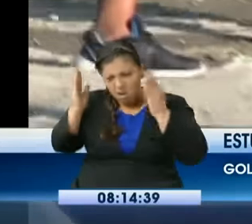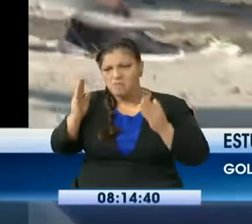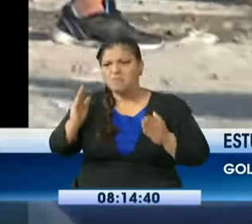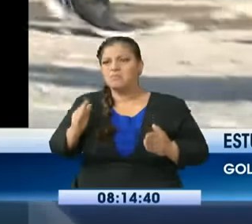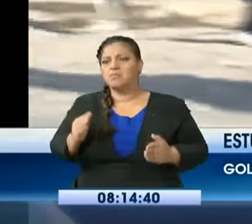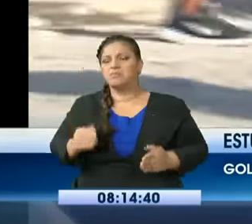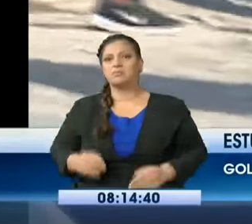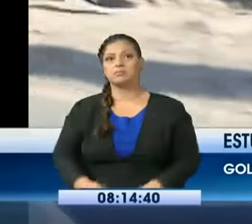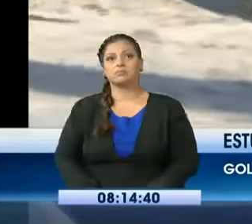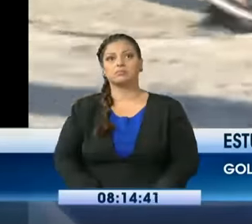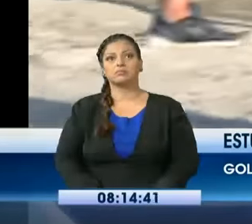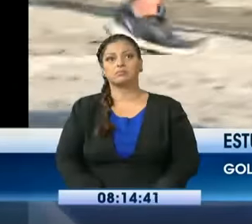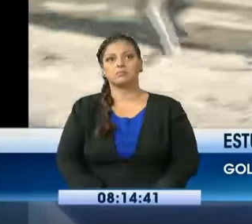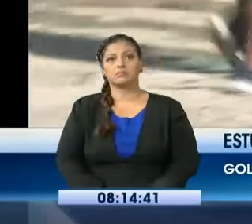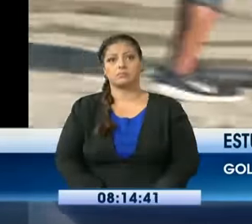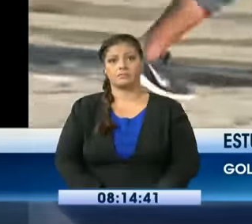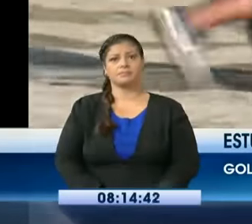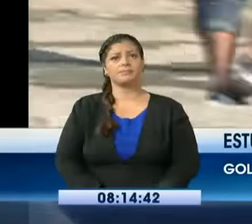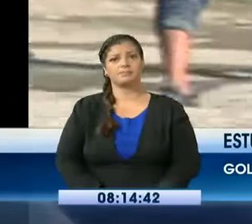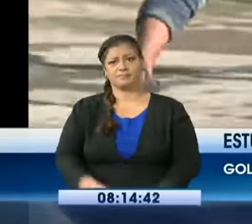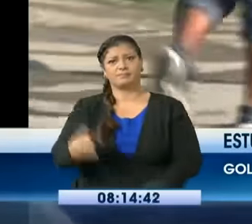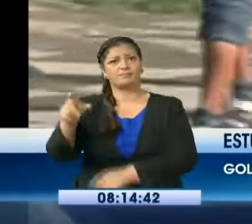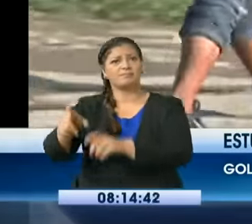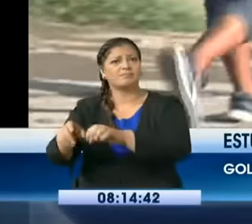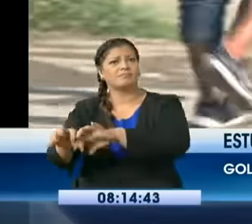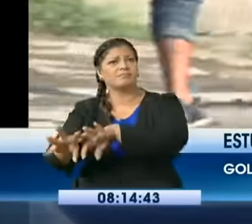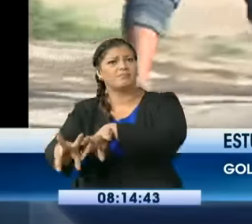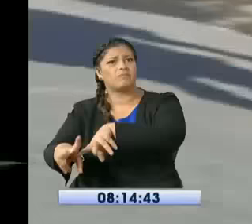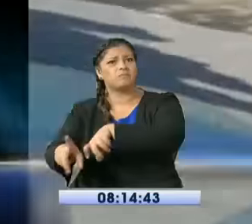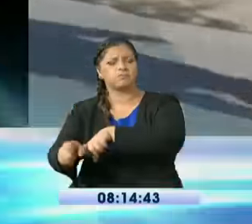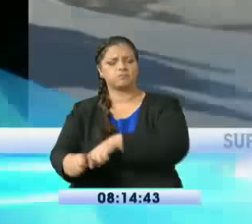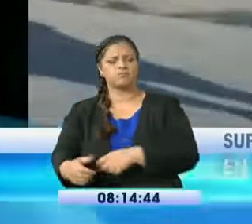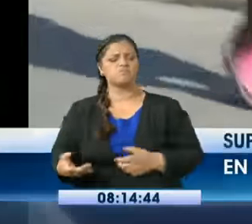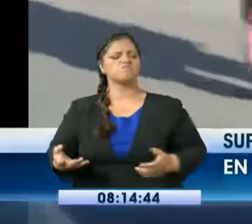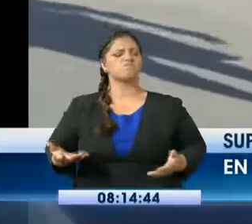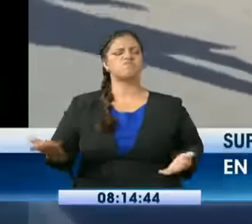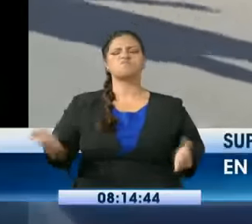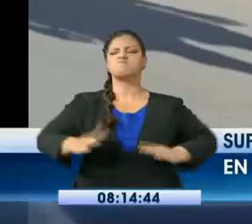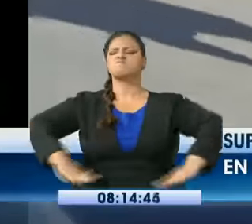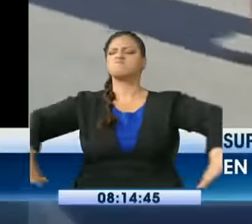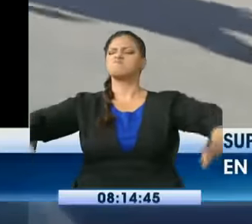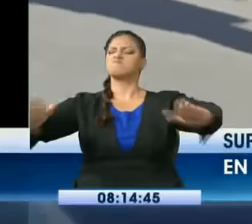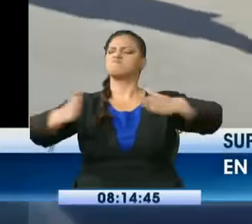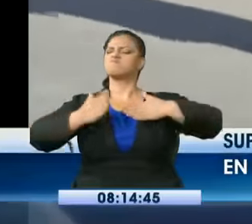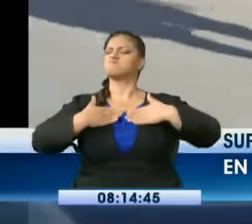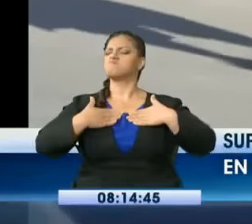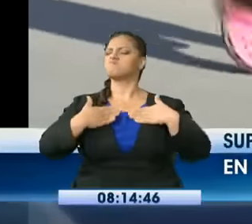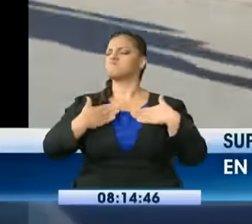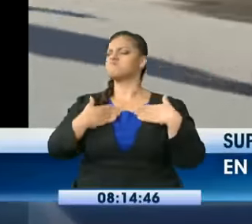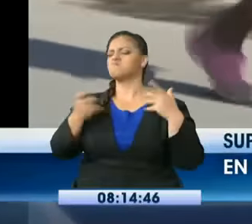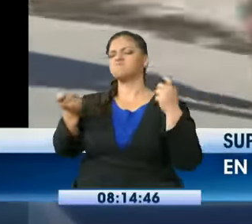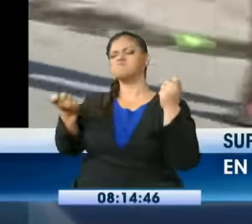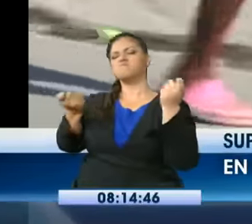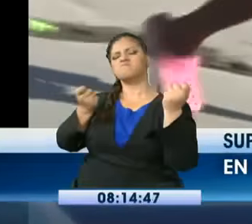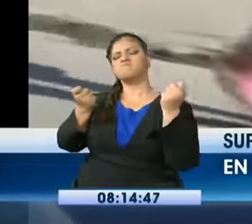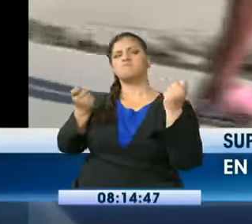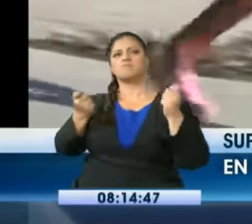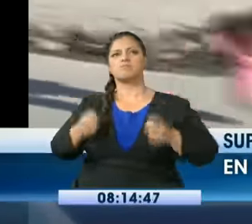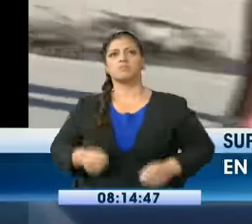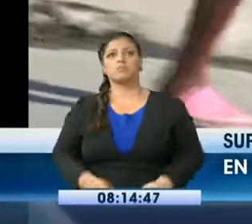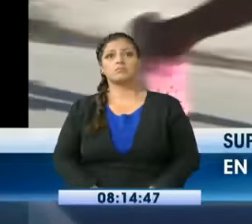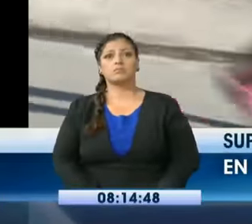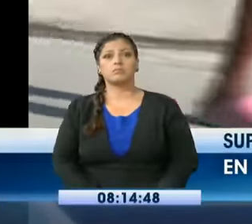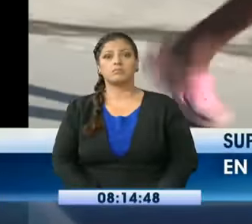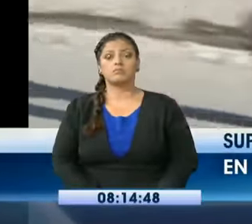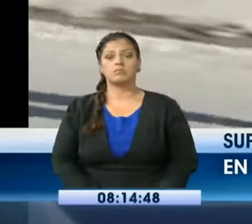los malandrines, que se creen dueños del bloque 15 de Flor de Bastión, les prometieron otra visita. Me dijo, tú